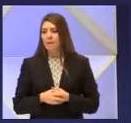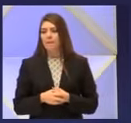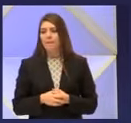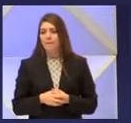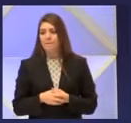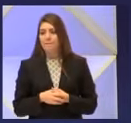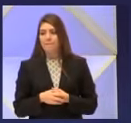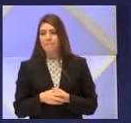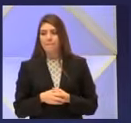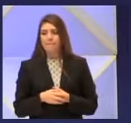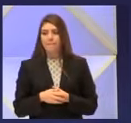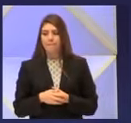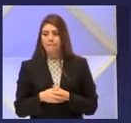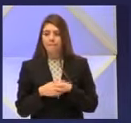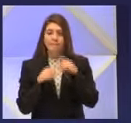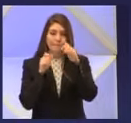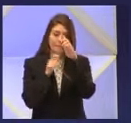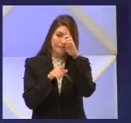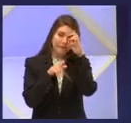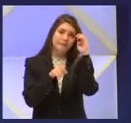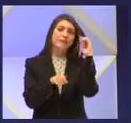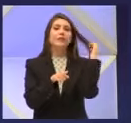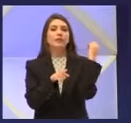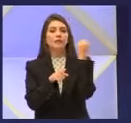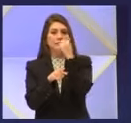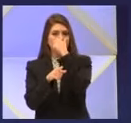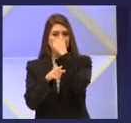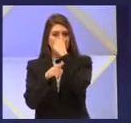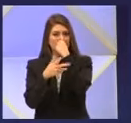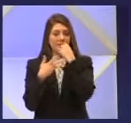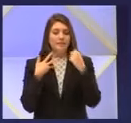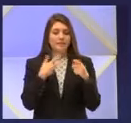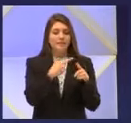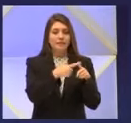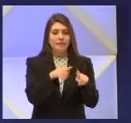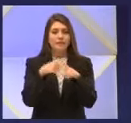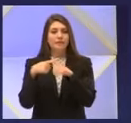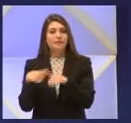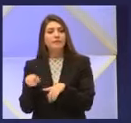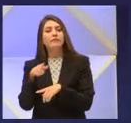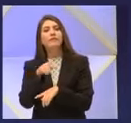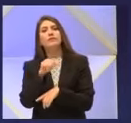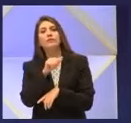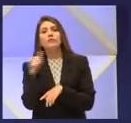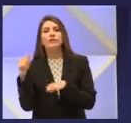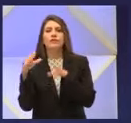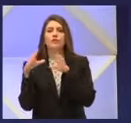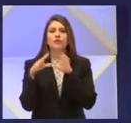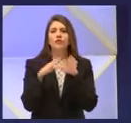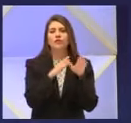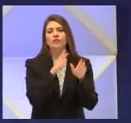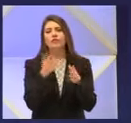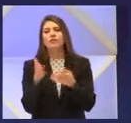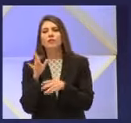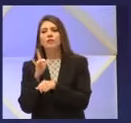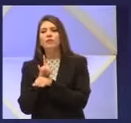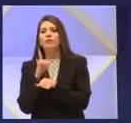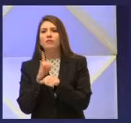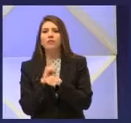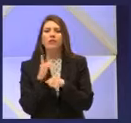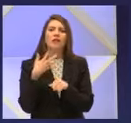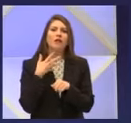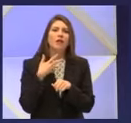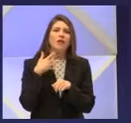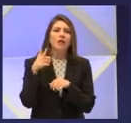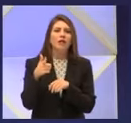el único que tenemos a diferencia de miles de satélites artificiales que andan por ahí dando servicios